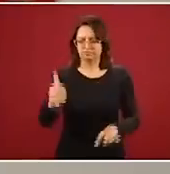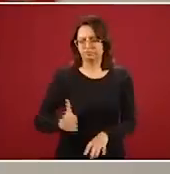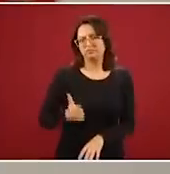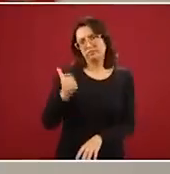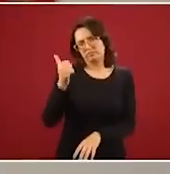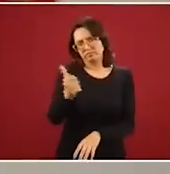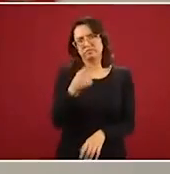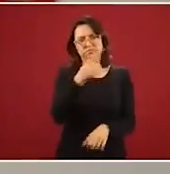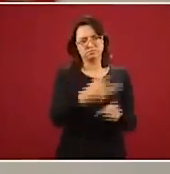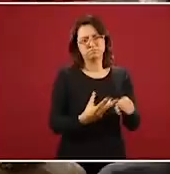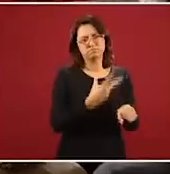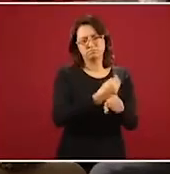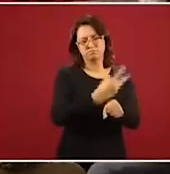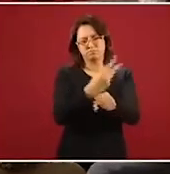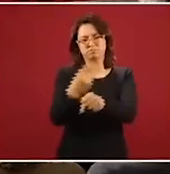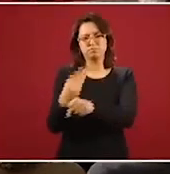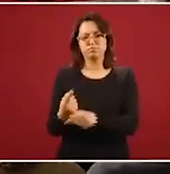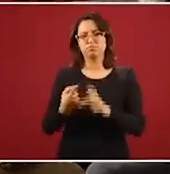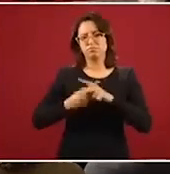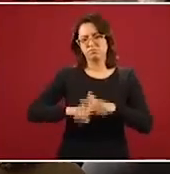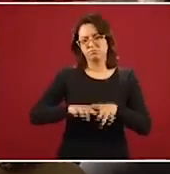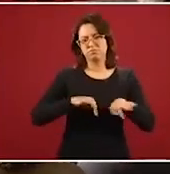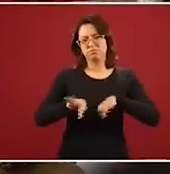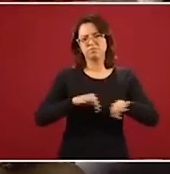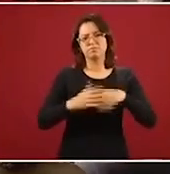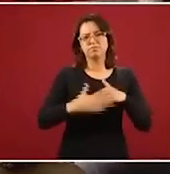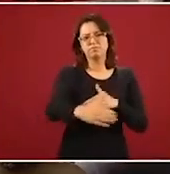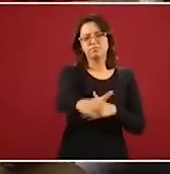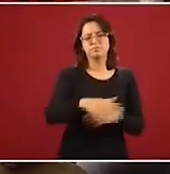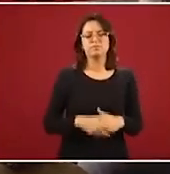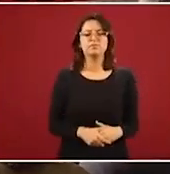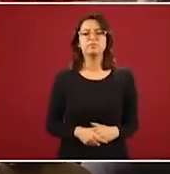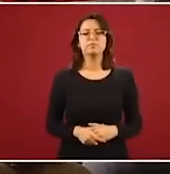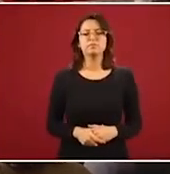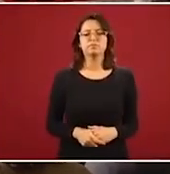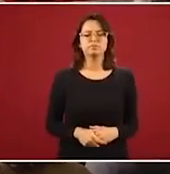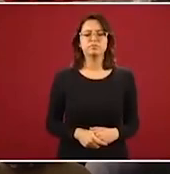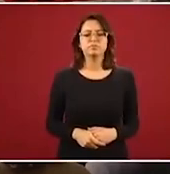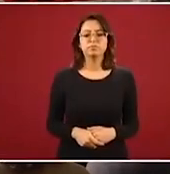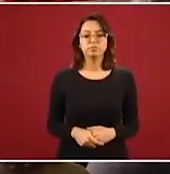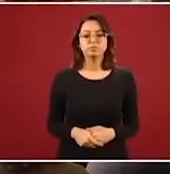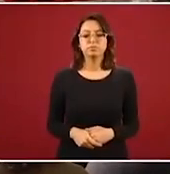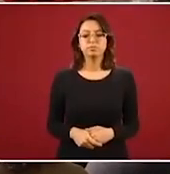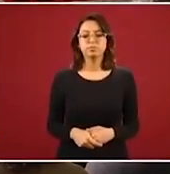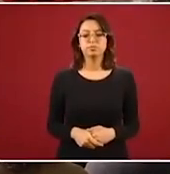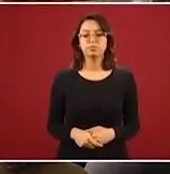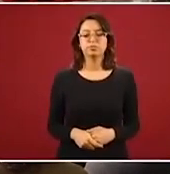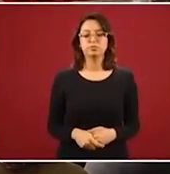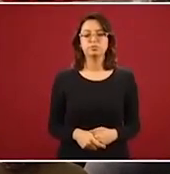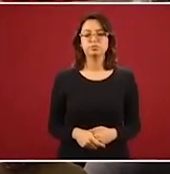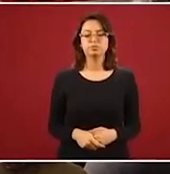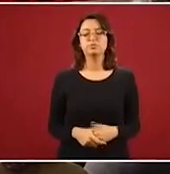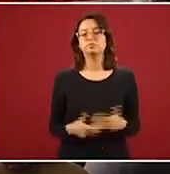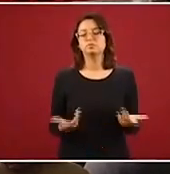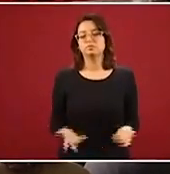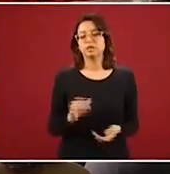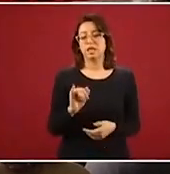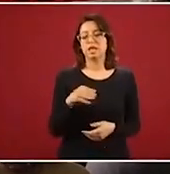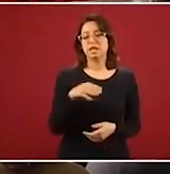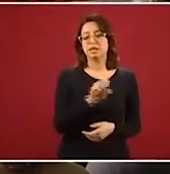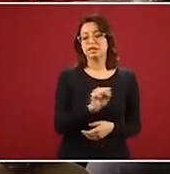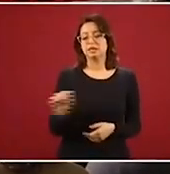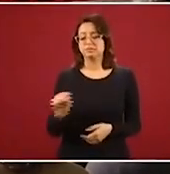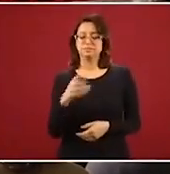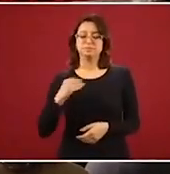no entró en operación. En las instituciones de seguridad social también tenemos el IMSS Bienestar, es este